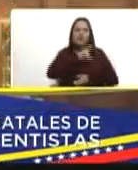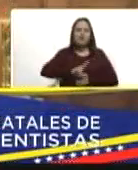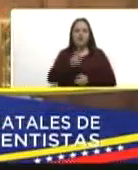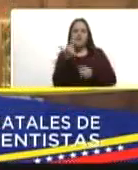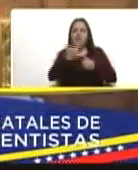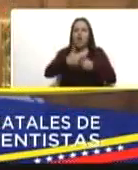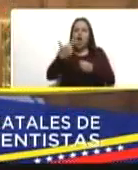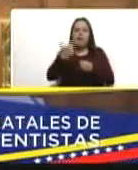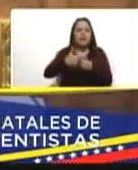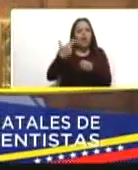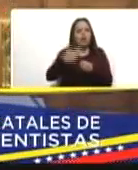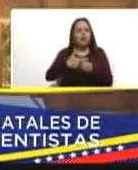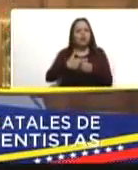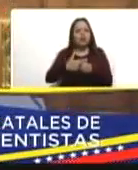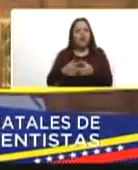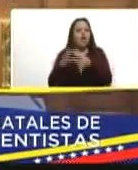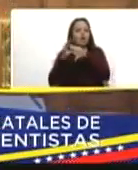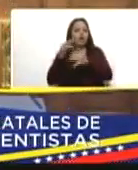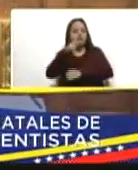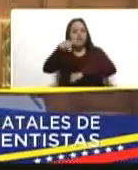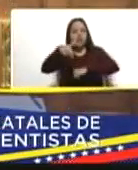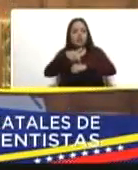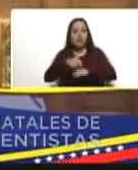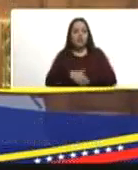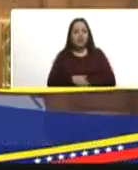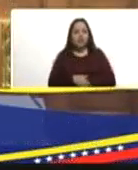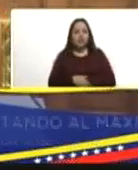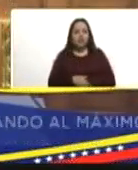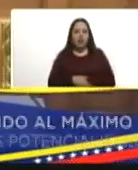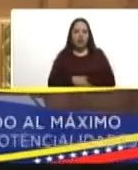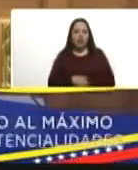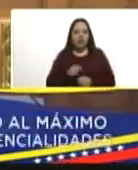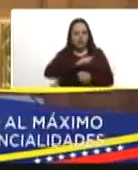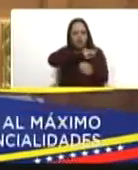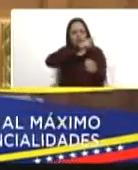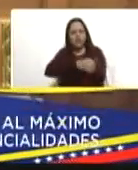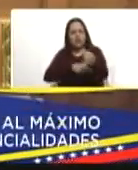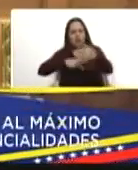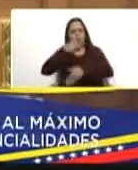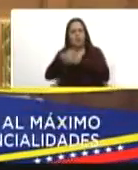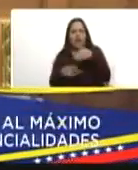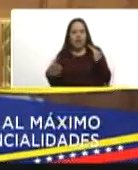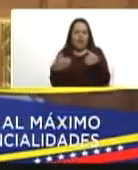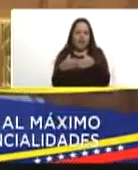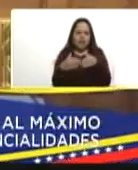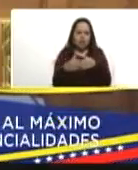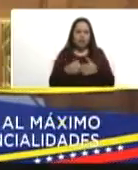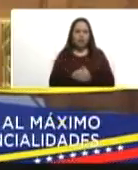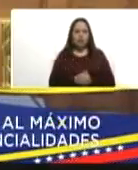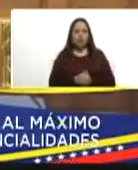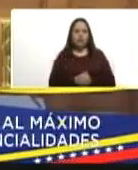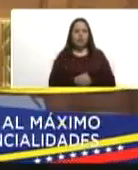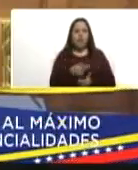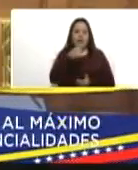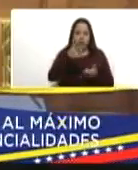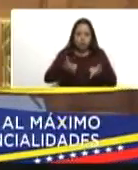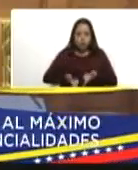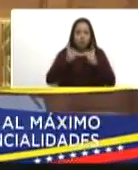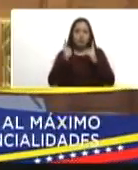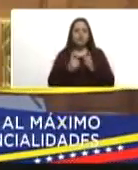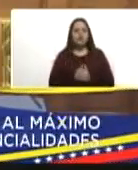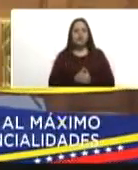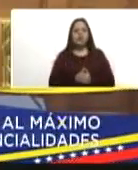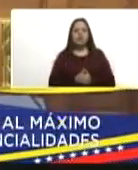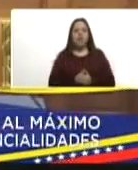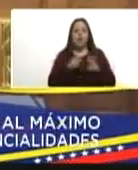decididamente en unión nacional con firmeza con un plan con un equipo es posible por